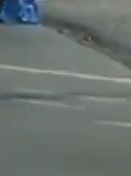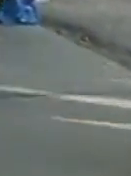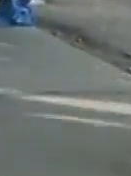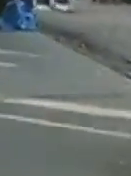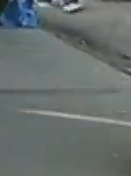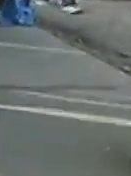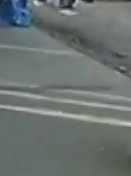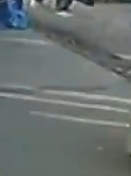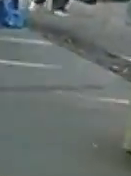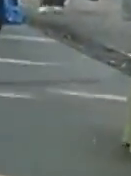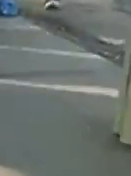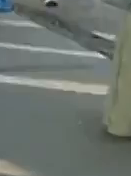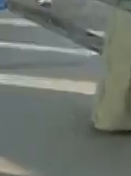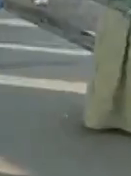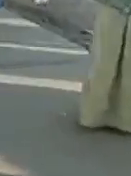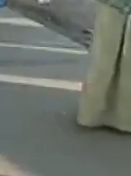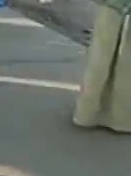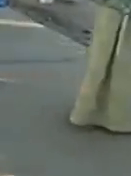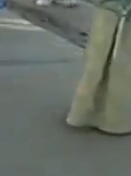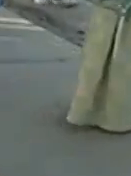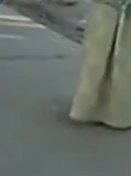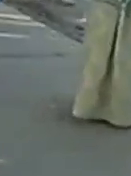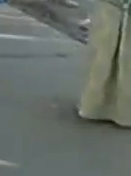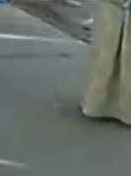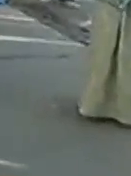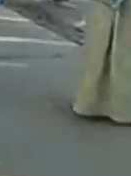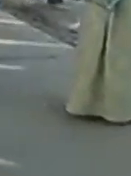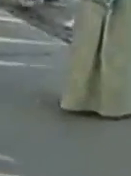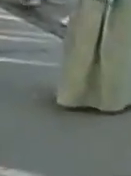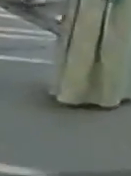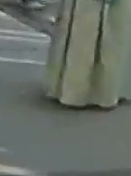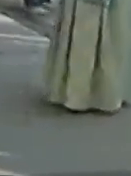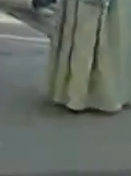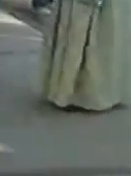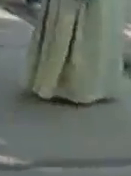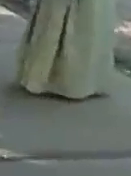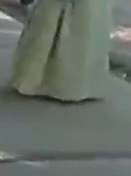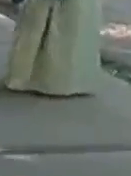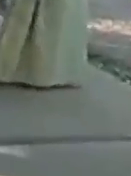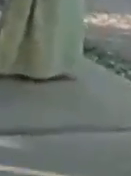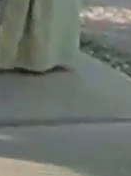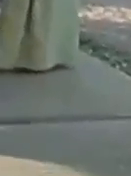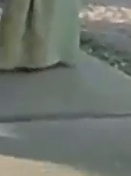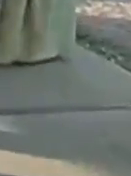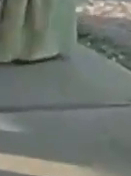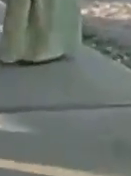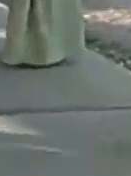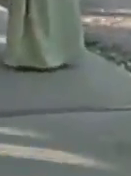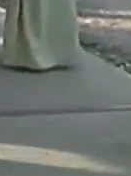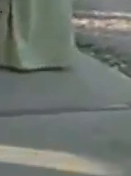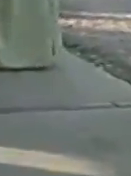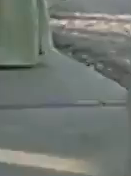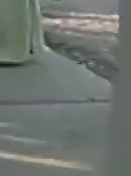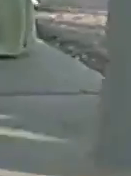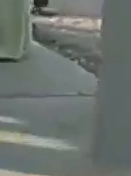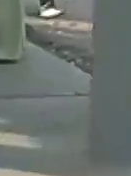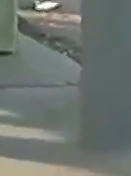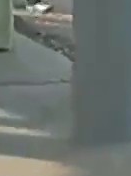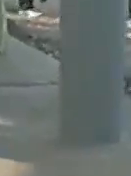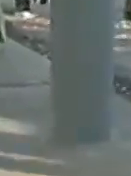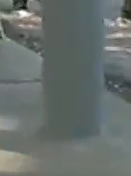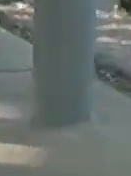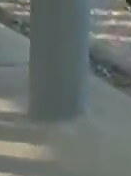además por la agrupación Los Antaños del estadio, que lo reciben en